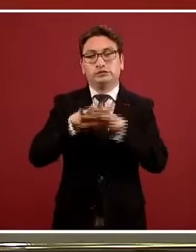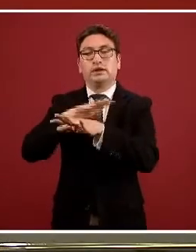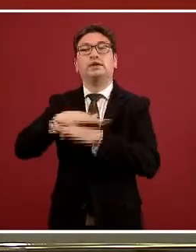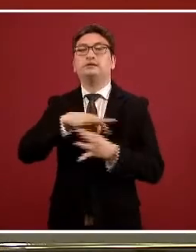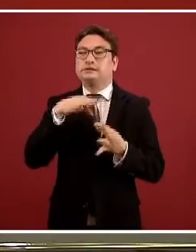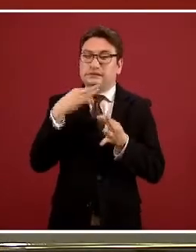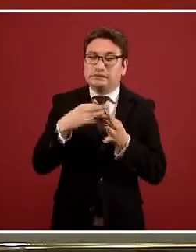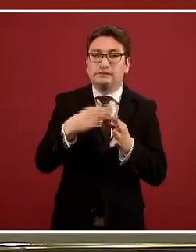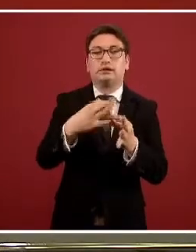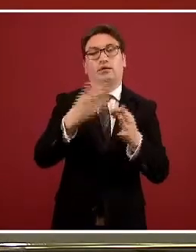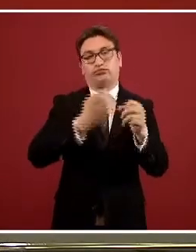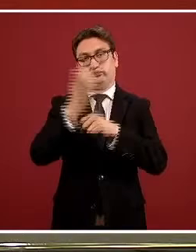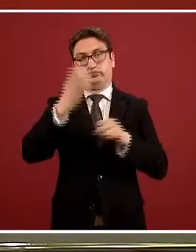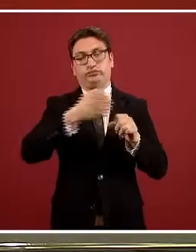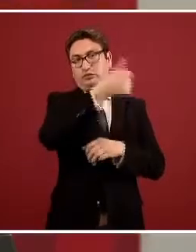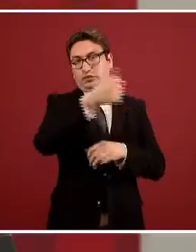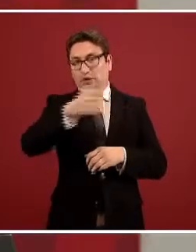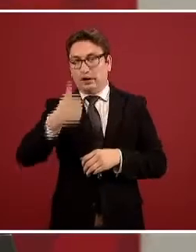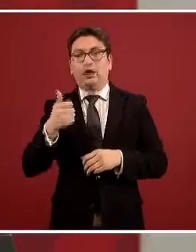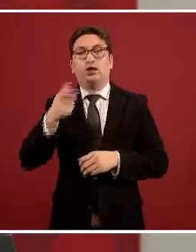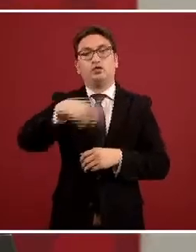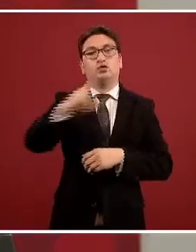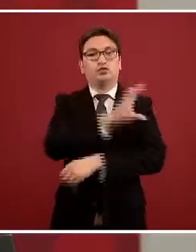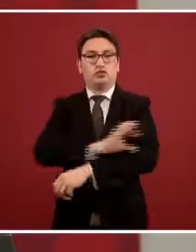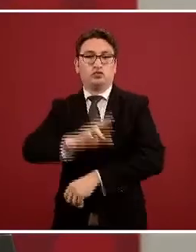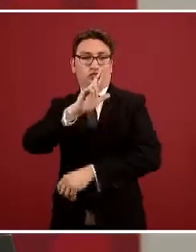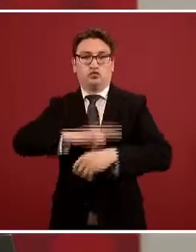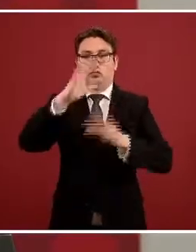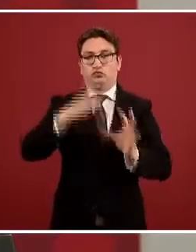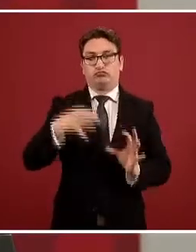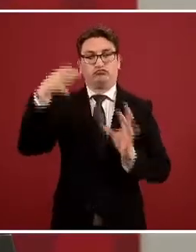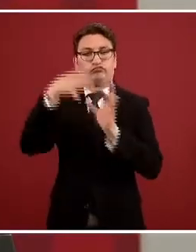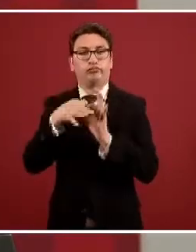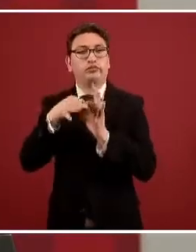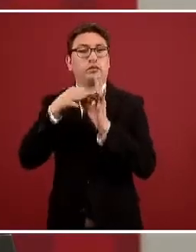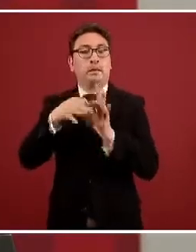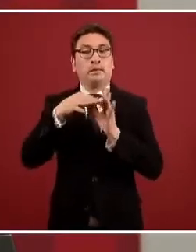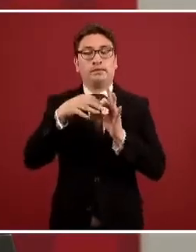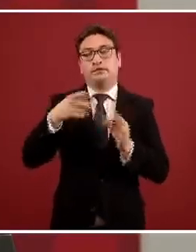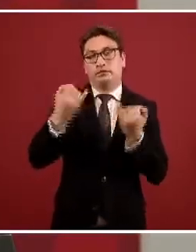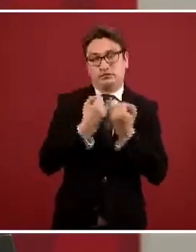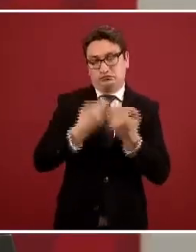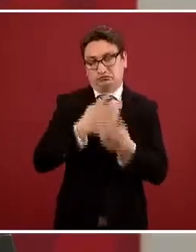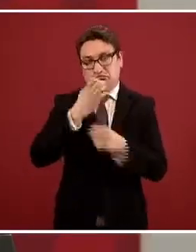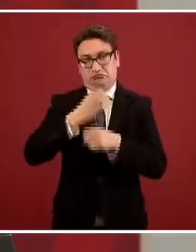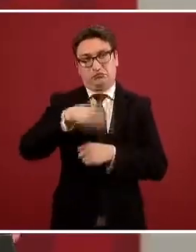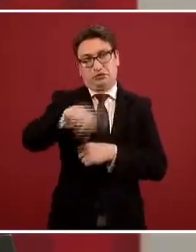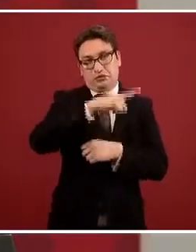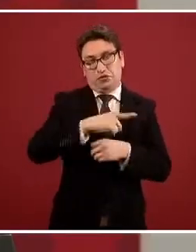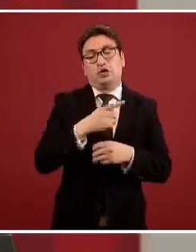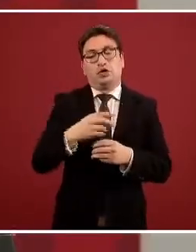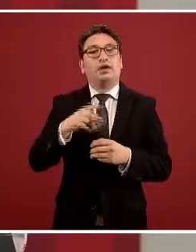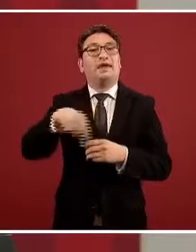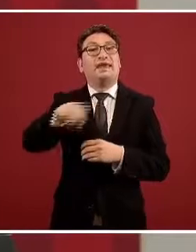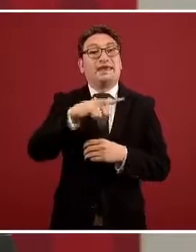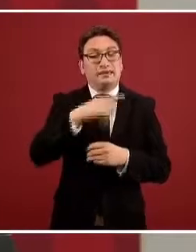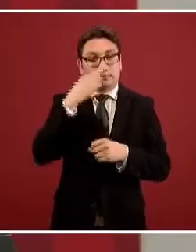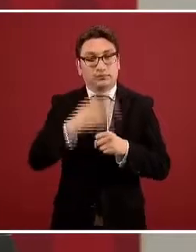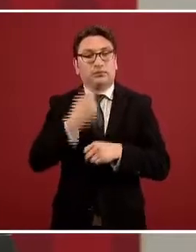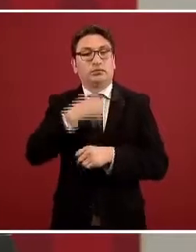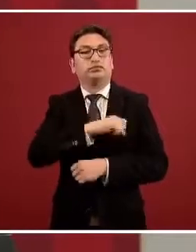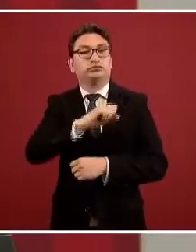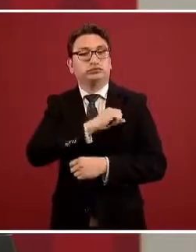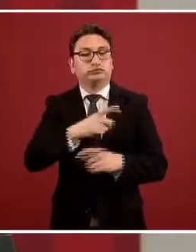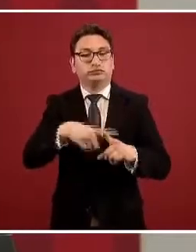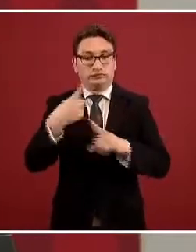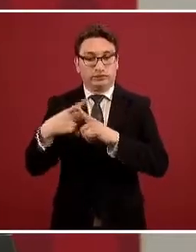cada una de las entidades federativas se coordina con la autoridad sanitaria de cada uno de los estados. Además, tenemos el